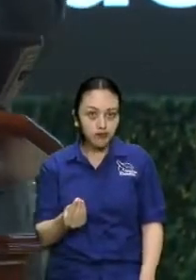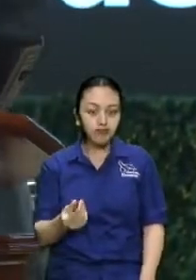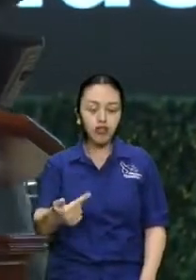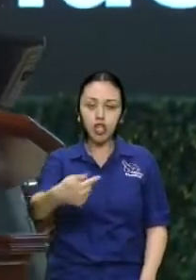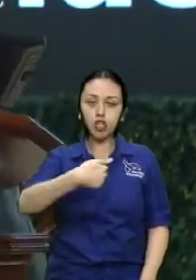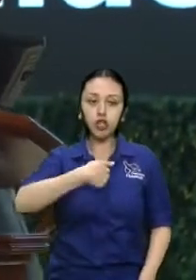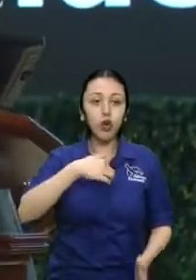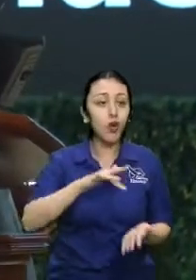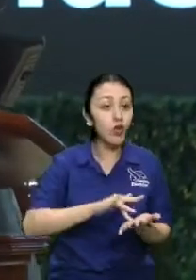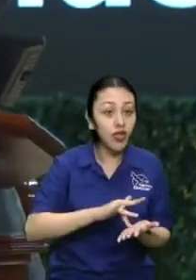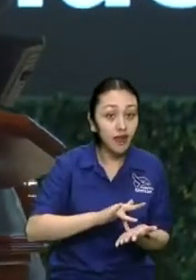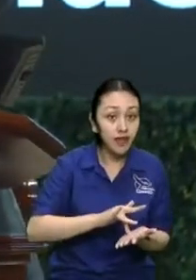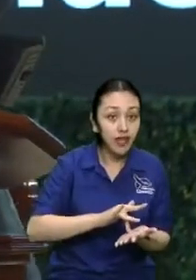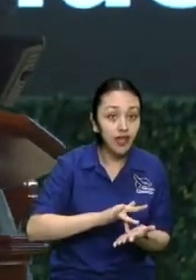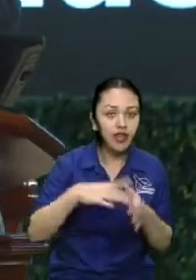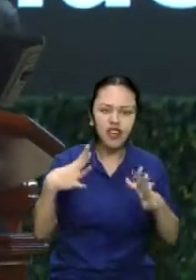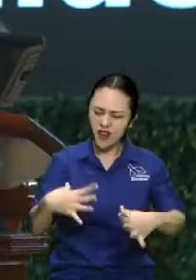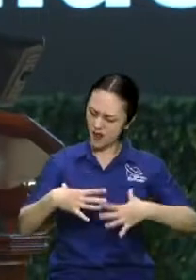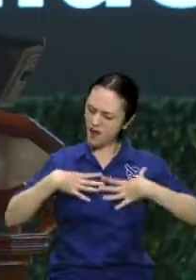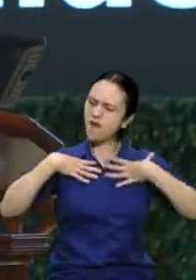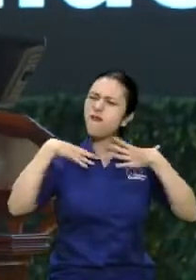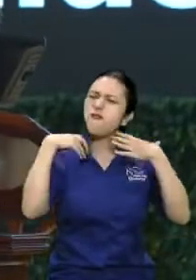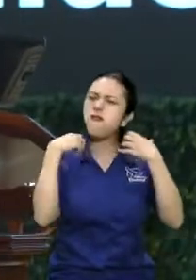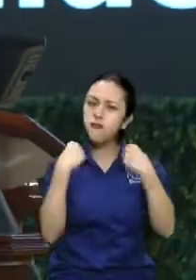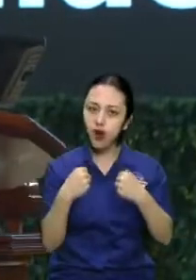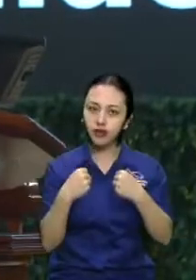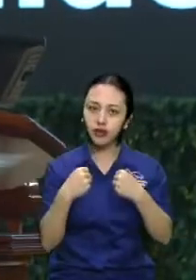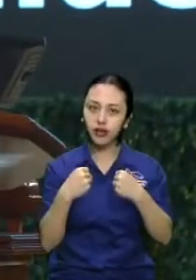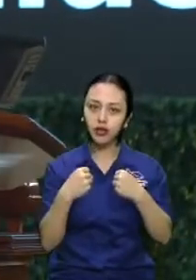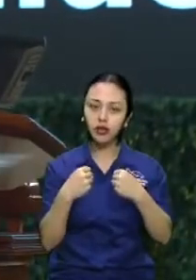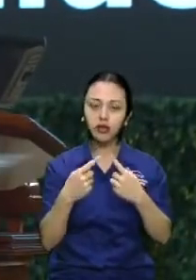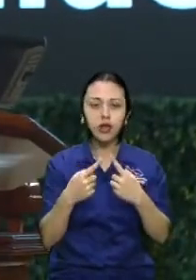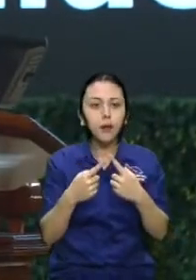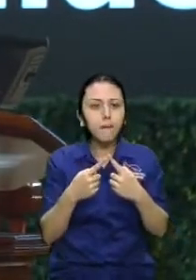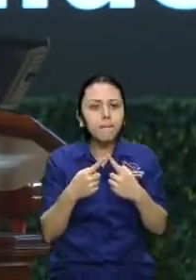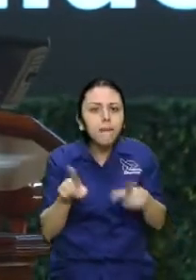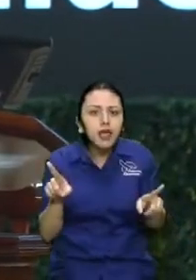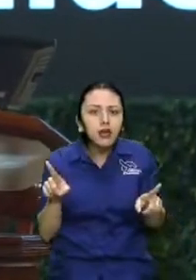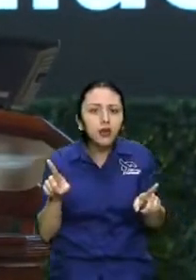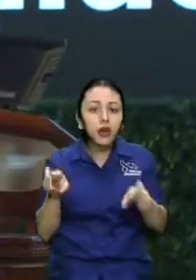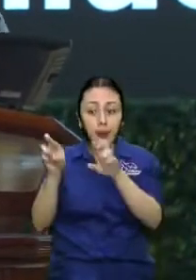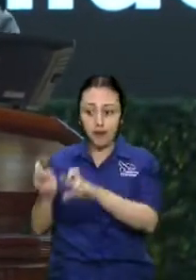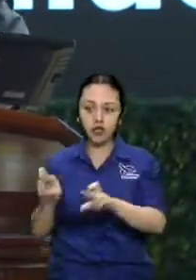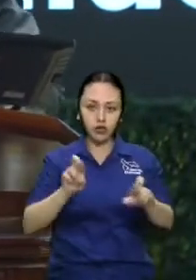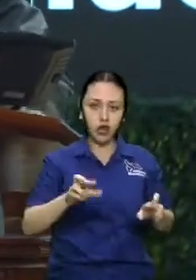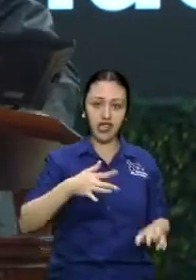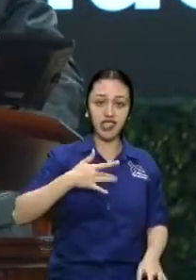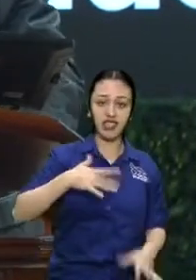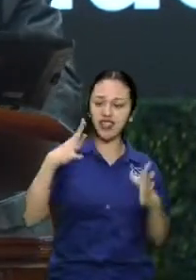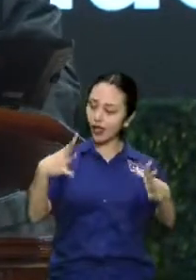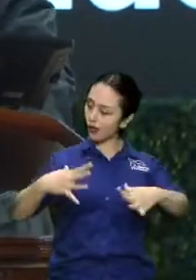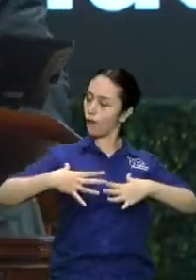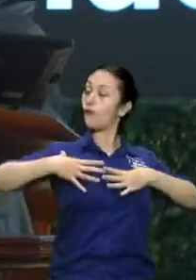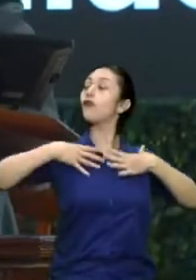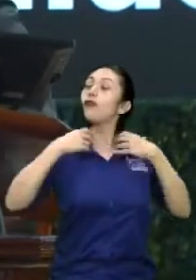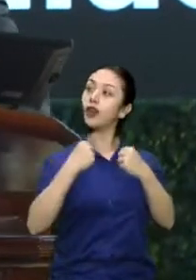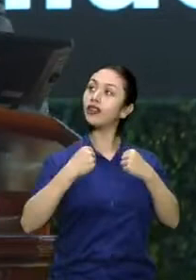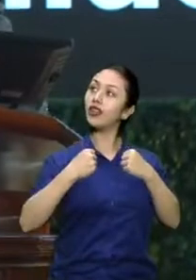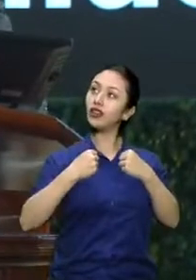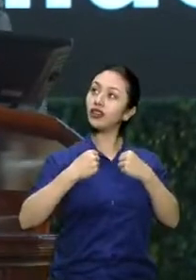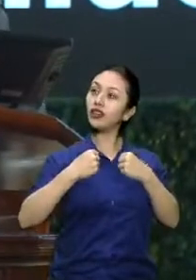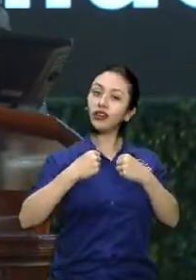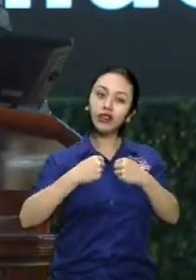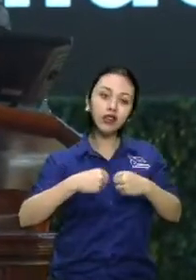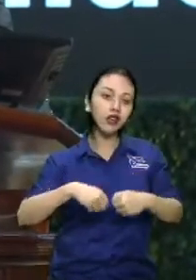Diga al débil. Pero el fuerte que ni hable, el que se siente fuerte que ni hable mejor.